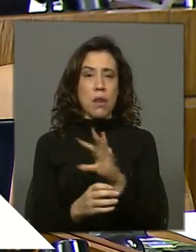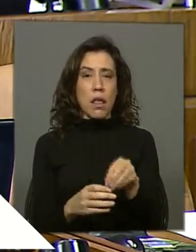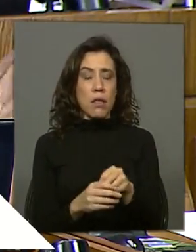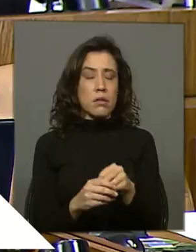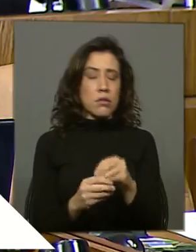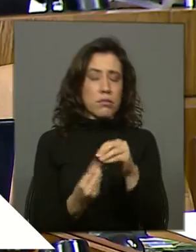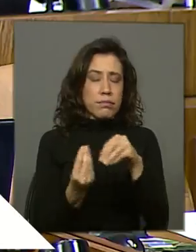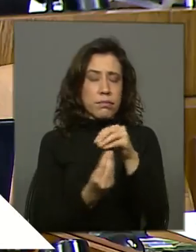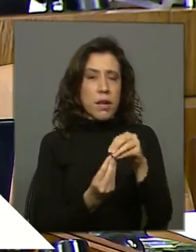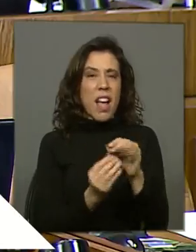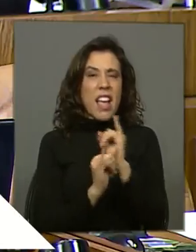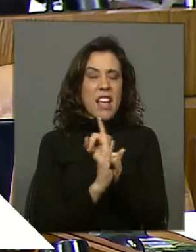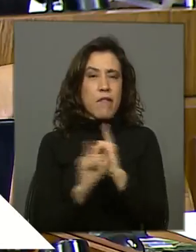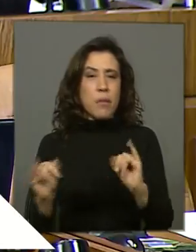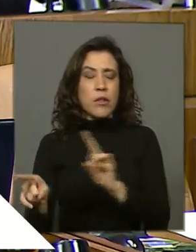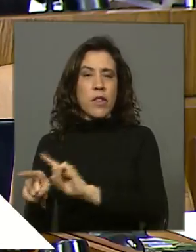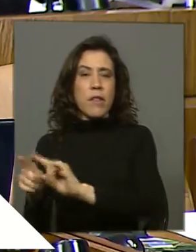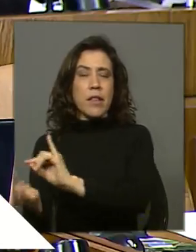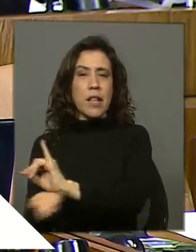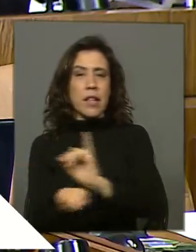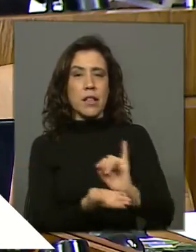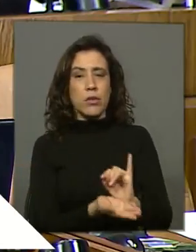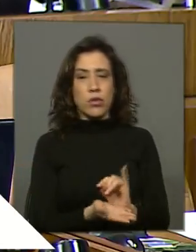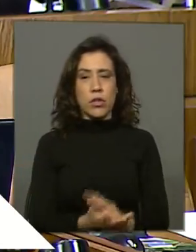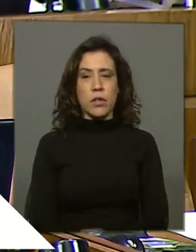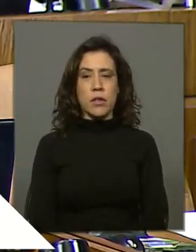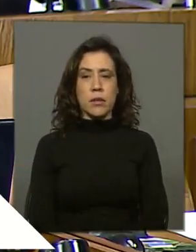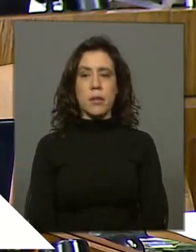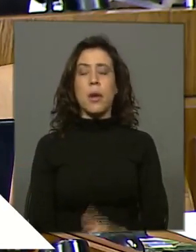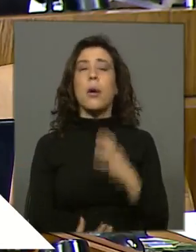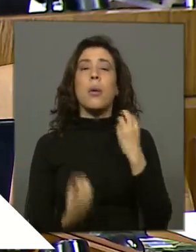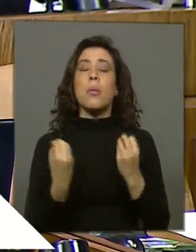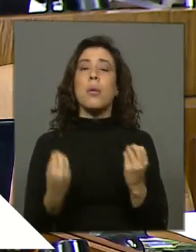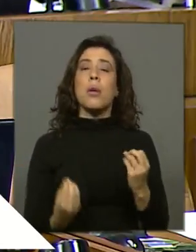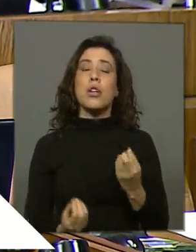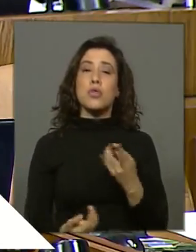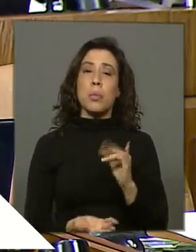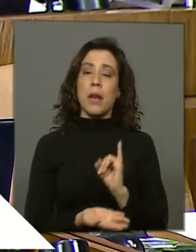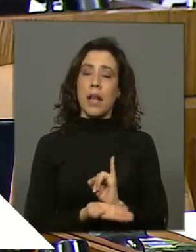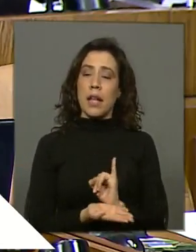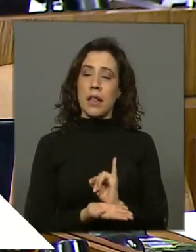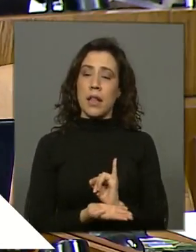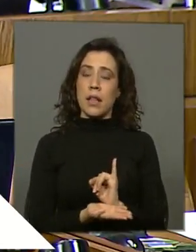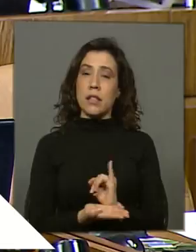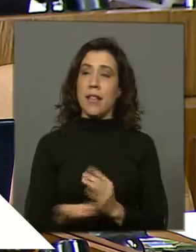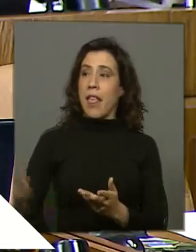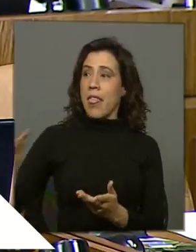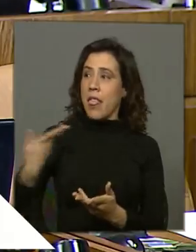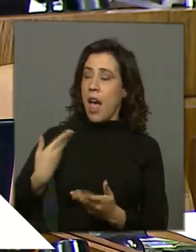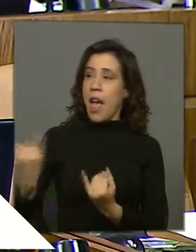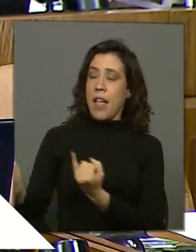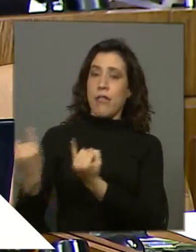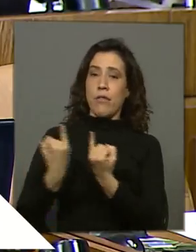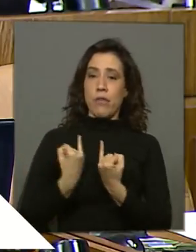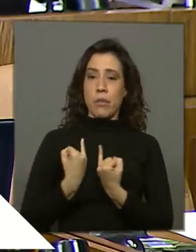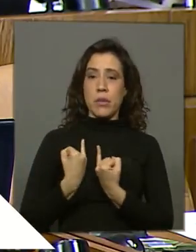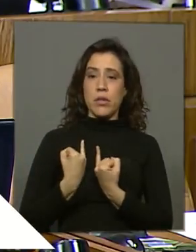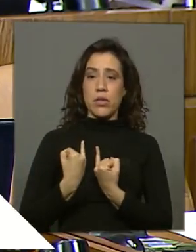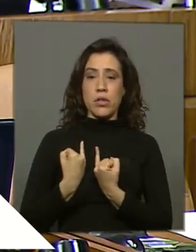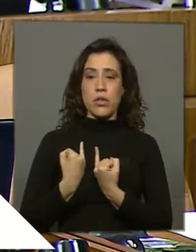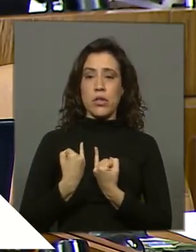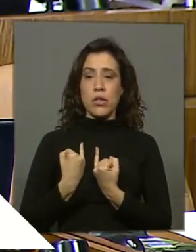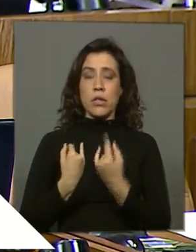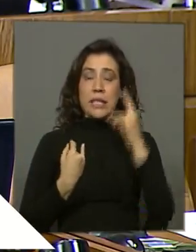información de un órgano a otro porque en los hechos que ocurrió sorpresidente una superintendencia recibía información estaba